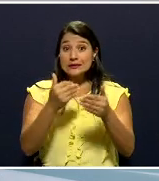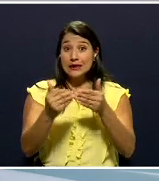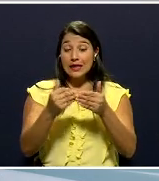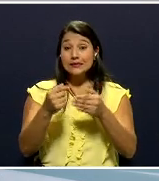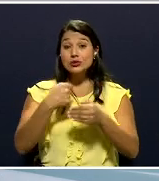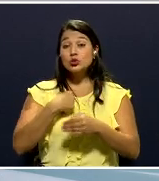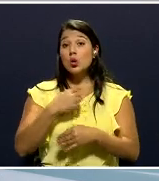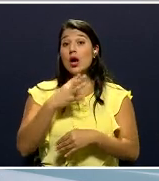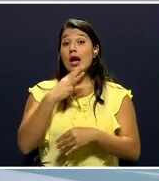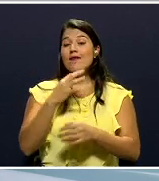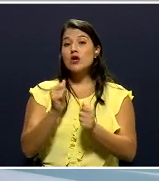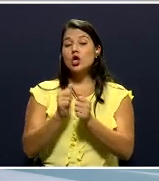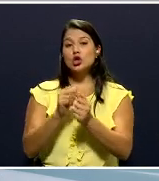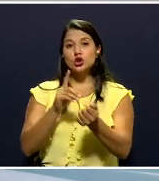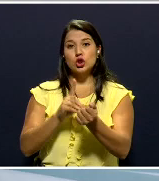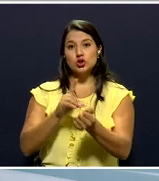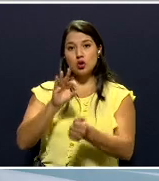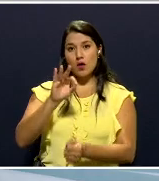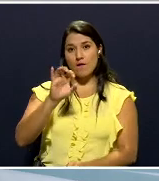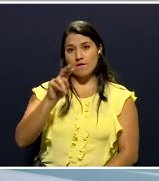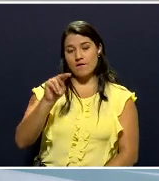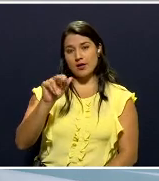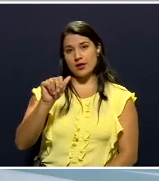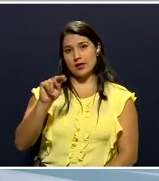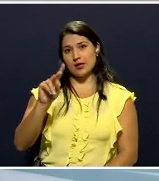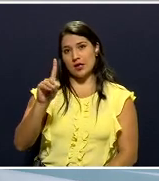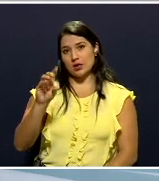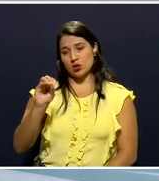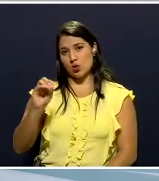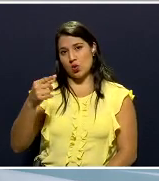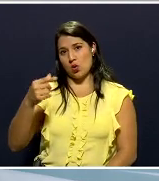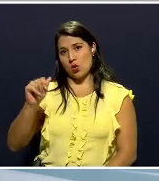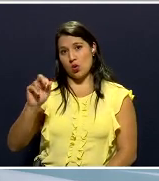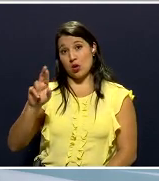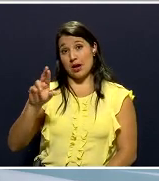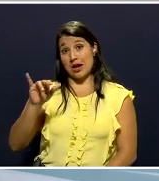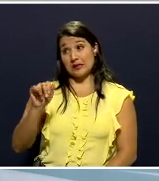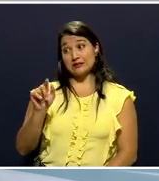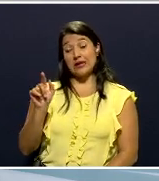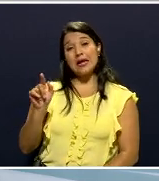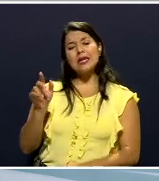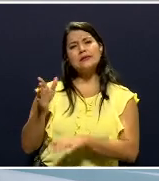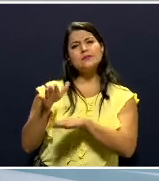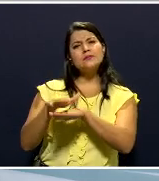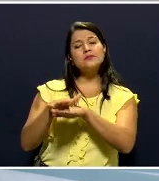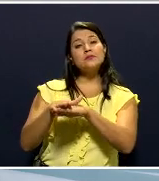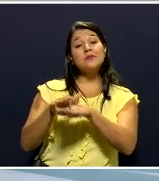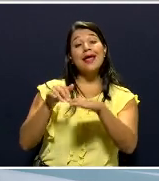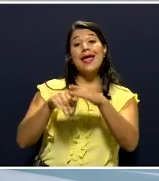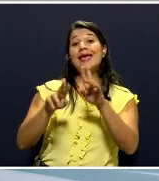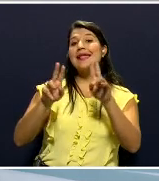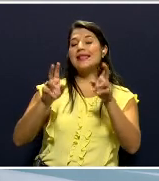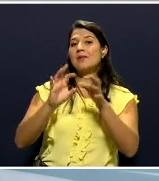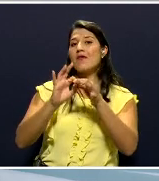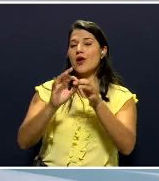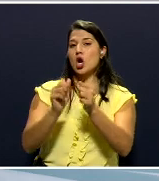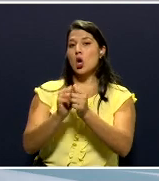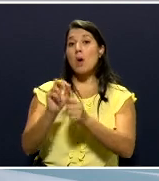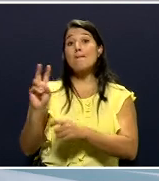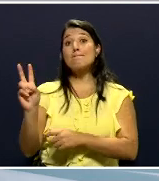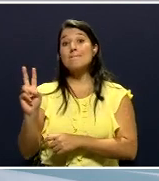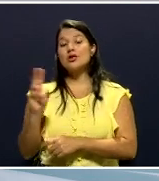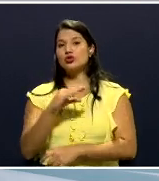a conversar con el doctor Fernando García, uno de los mayores especialistas en el tema de los virus y